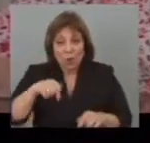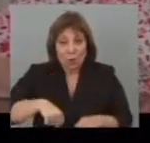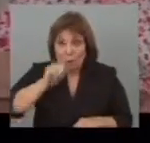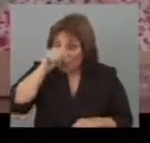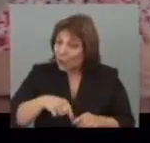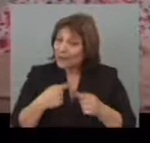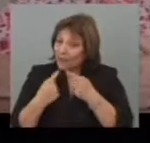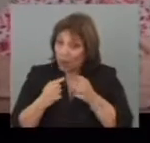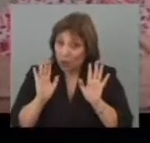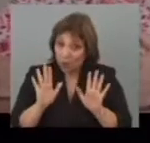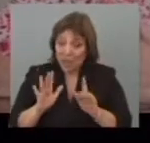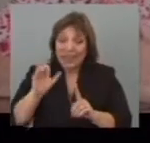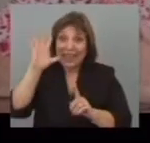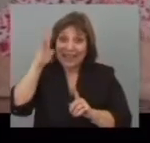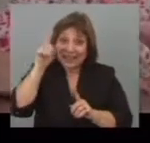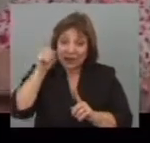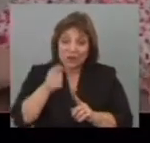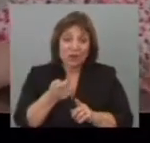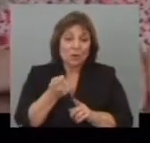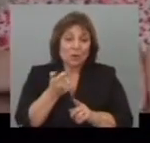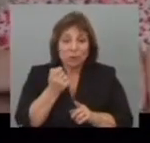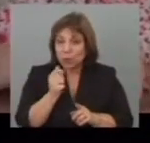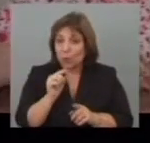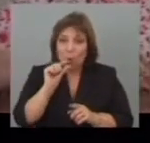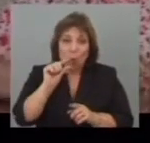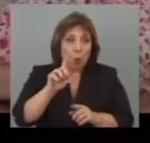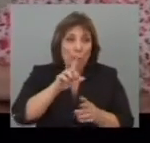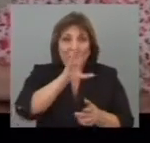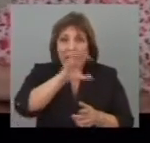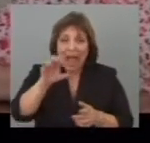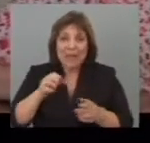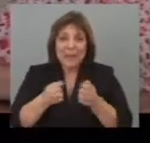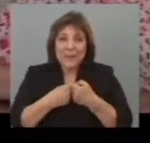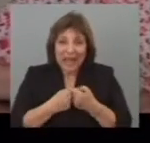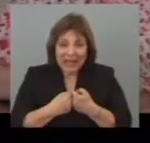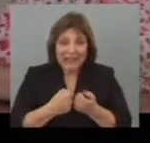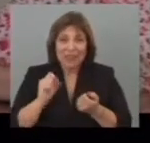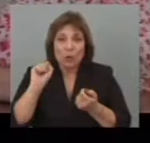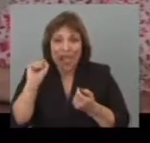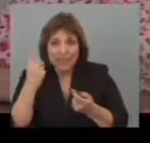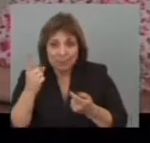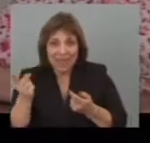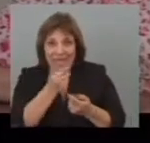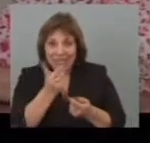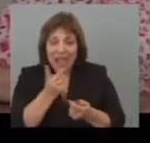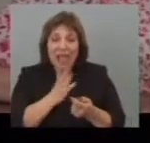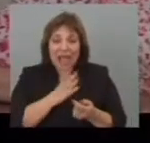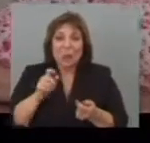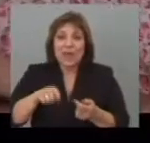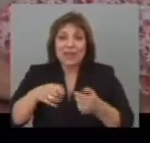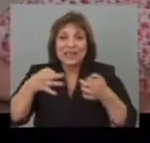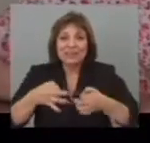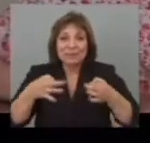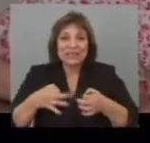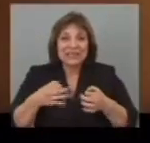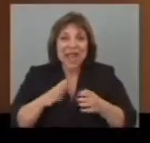estamos hablando, sabemos que en el interior, en muy poquitos lugares, creo que Paysandú y Las Piedras hay juzgados especializados en